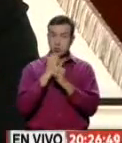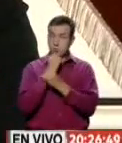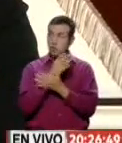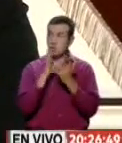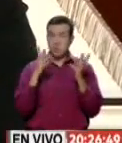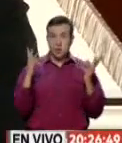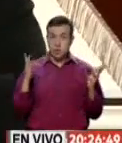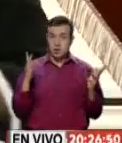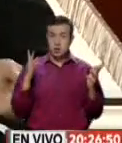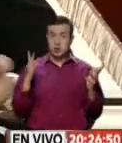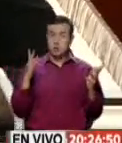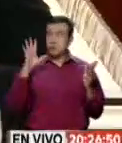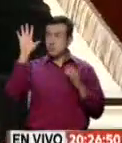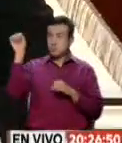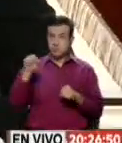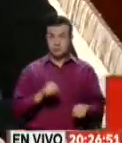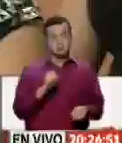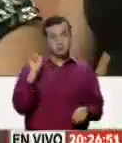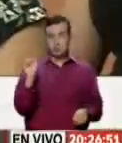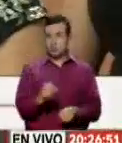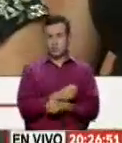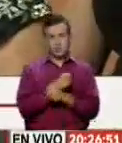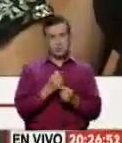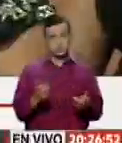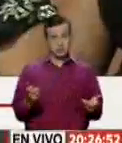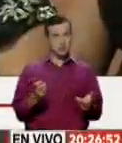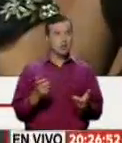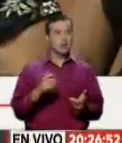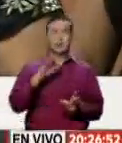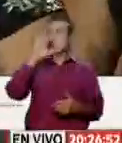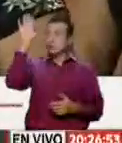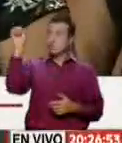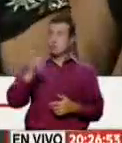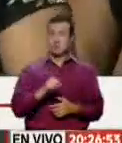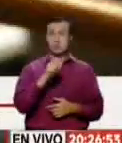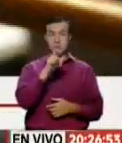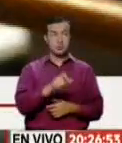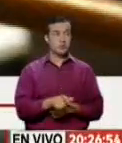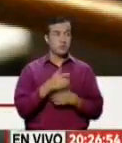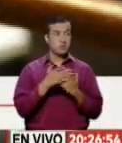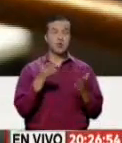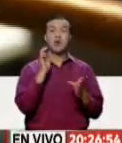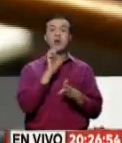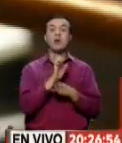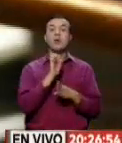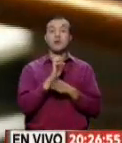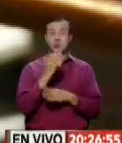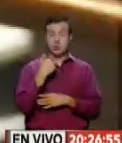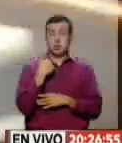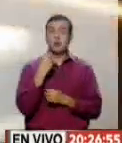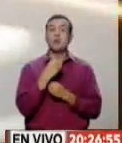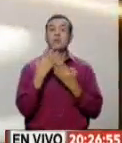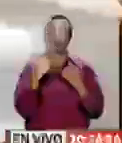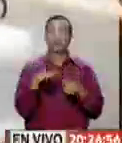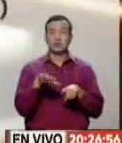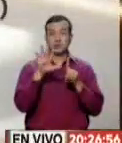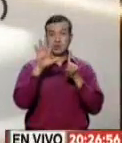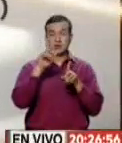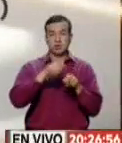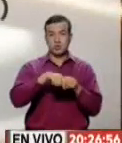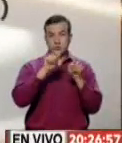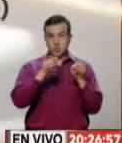y no ubican al extraditado, no se lo puede extraditar. Para poder localizar y capturar a una persona. Ecuador mantiene aproximadamente 6